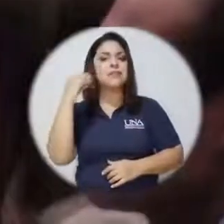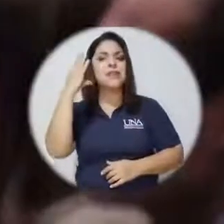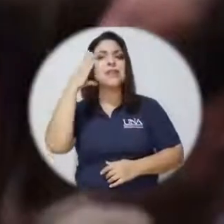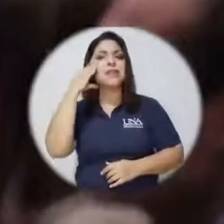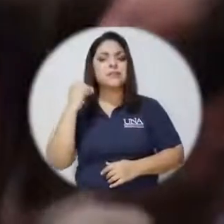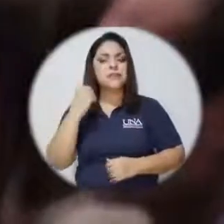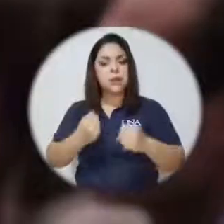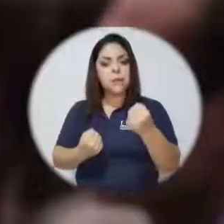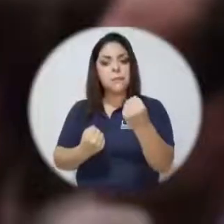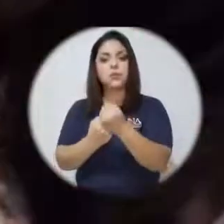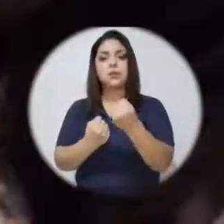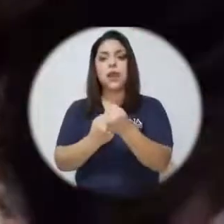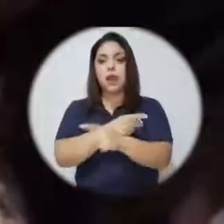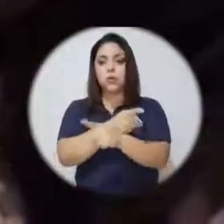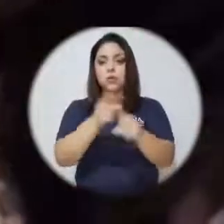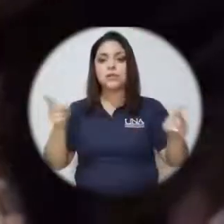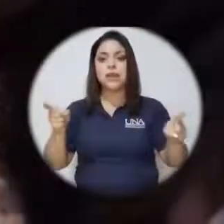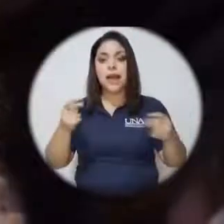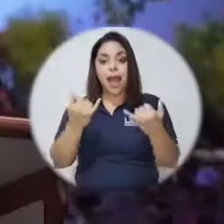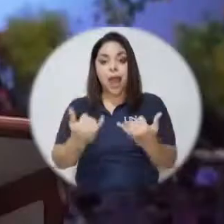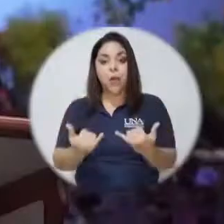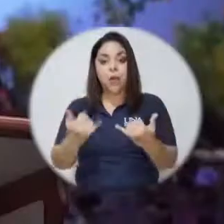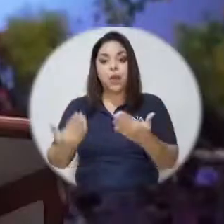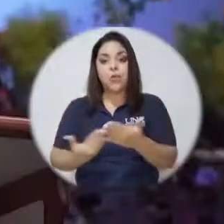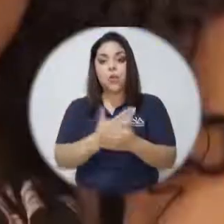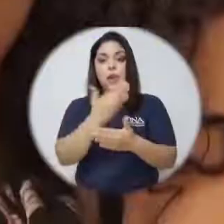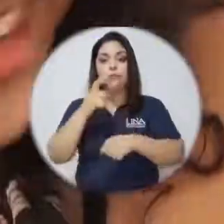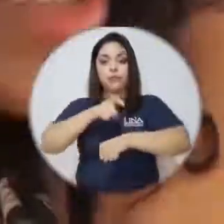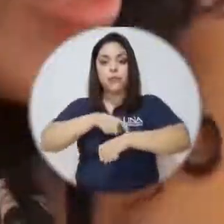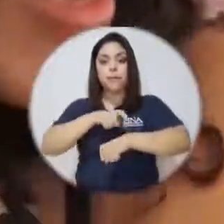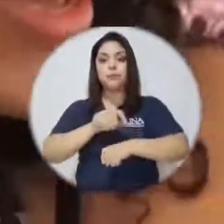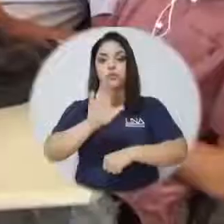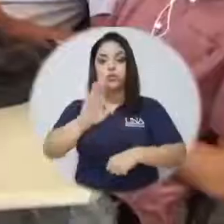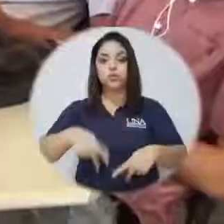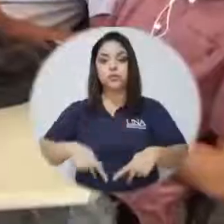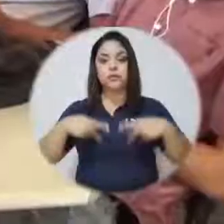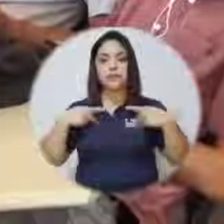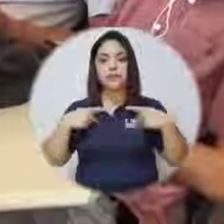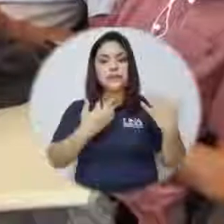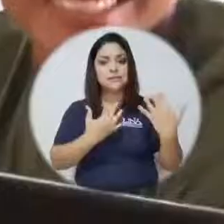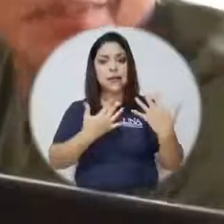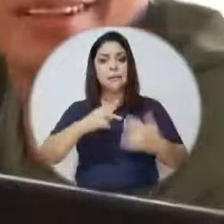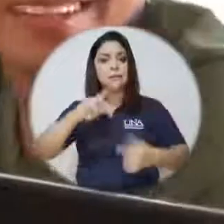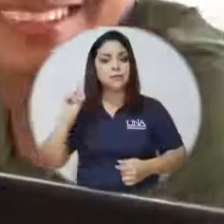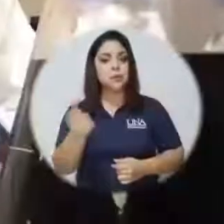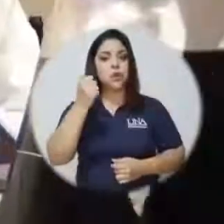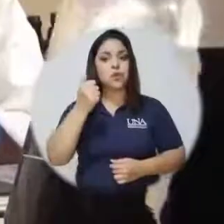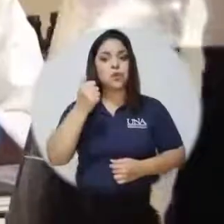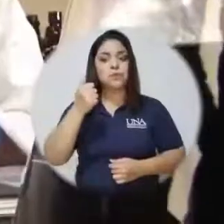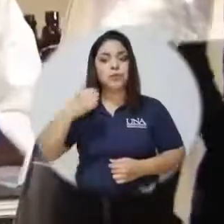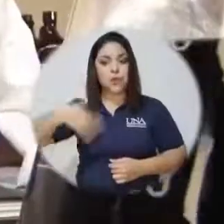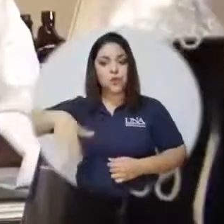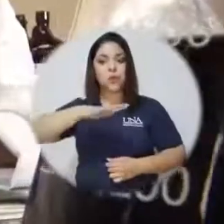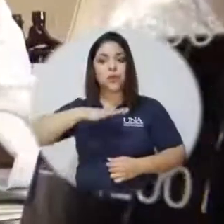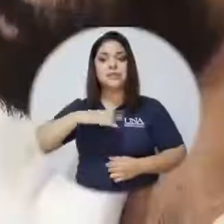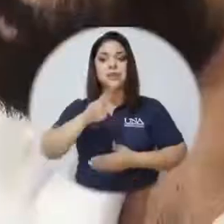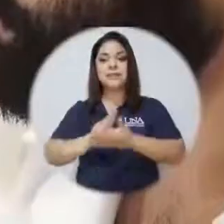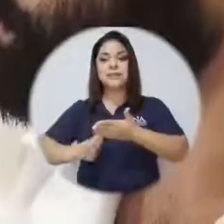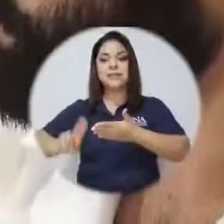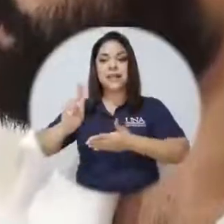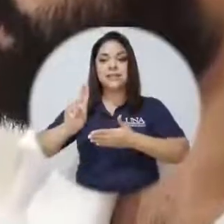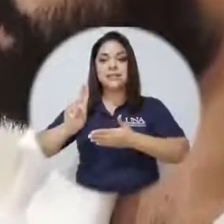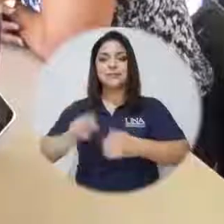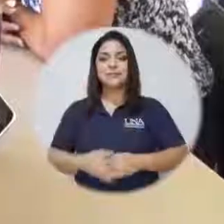para apoyarles en esta nueva etapa de sus vidas. Les esperamos pronto en nuestra